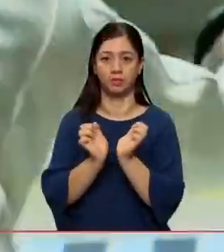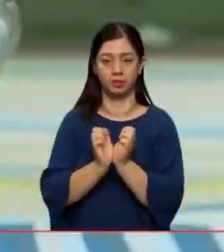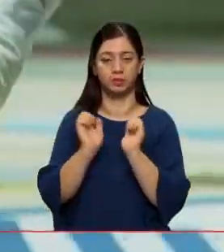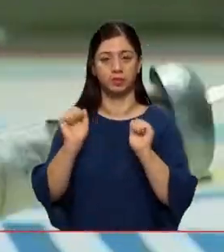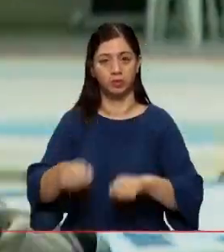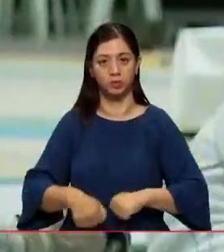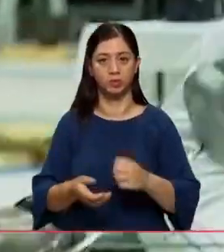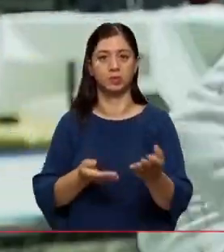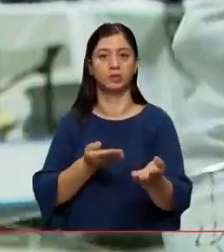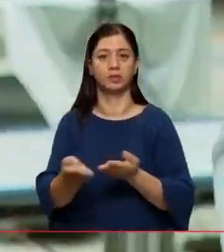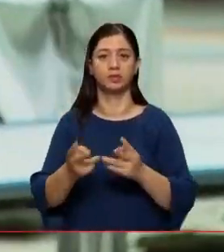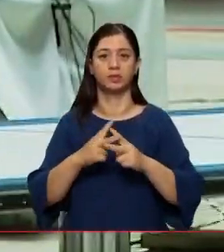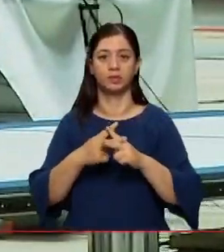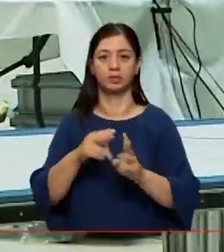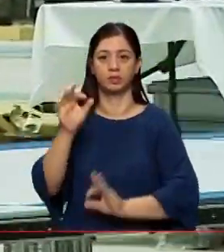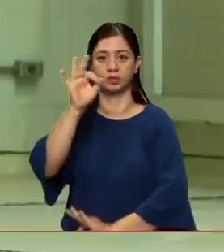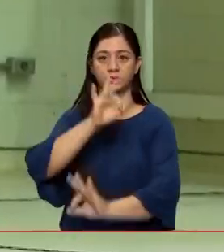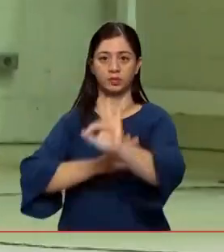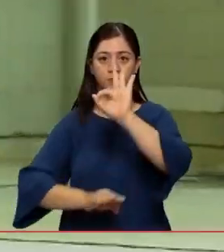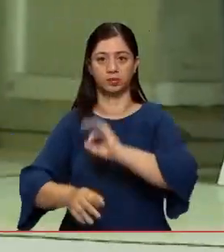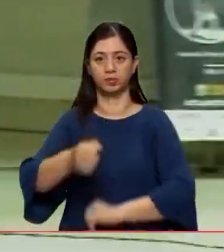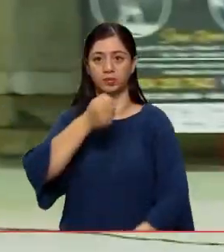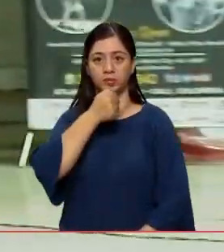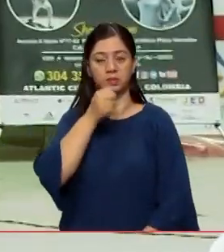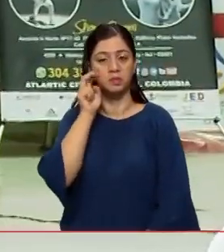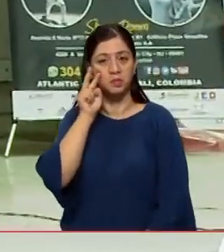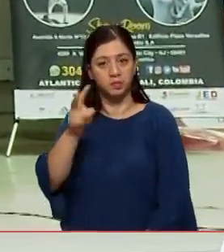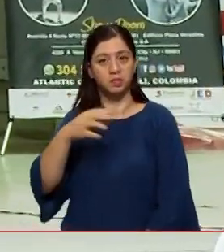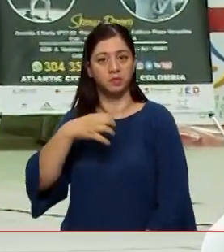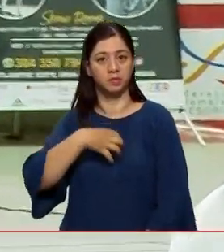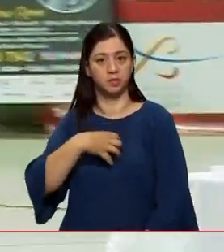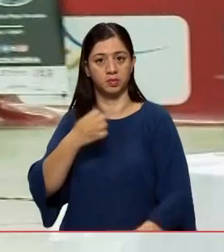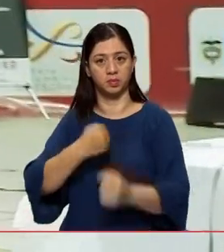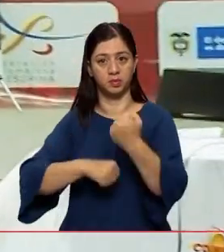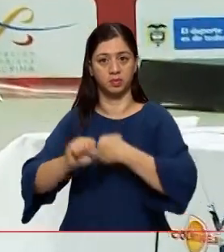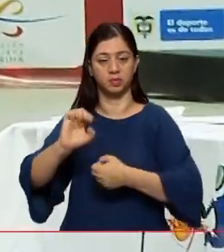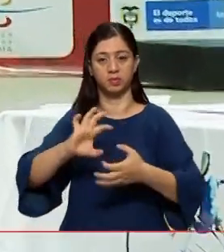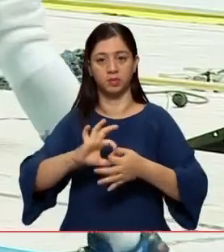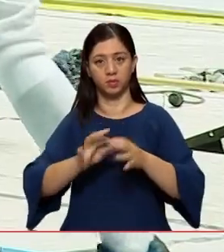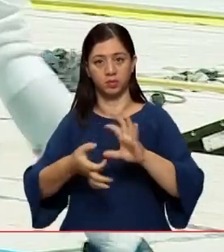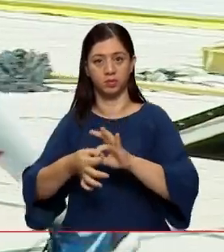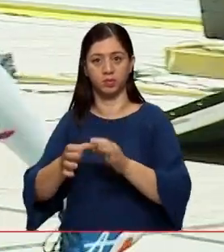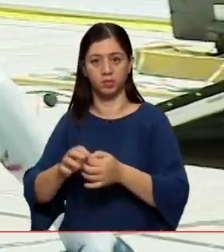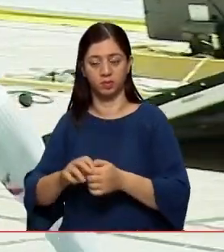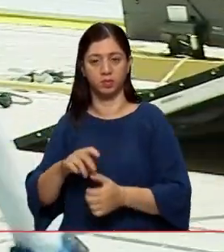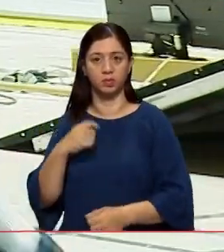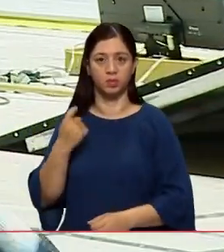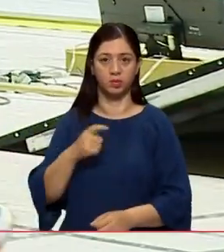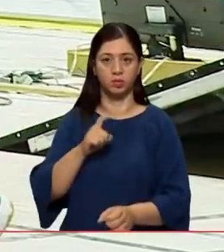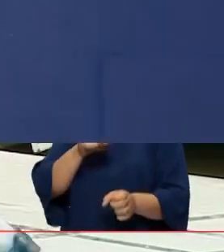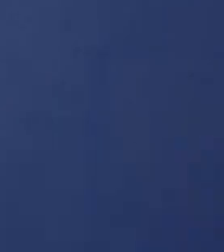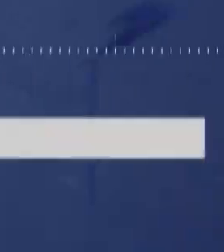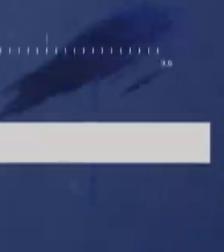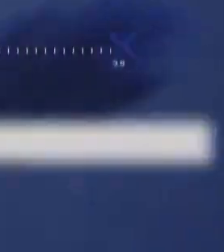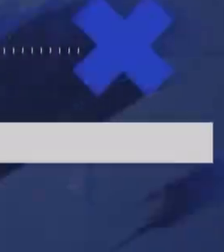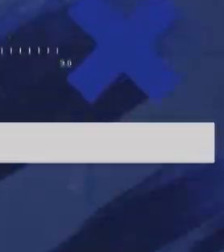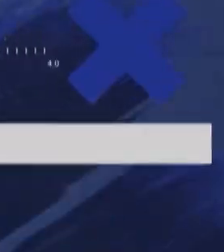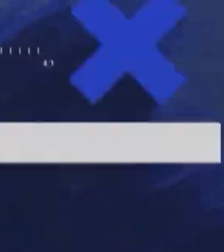los servicios técnicos del canal Telepacífico, ver a los campeones olímpicos y mundiales buscar un lugar en el podio.